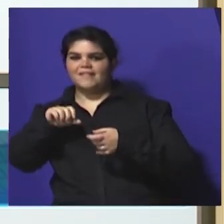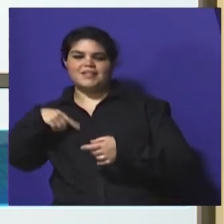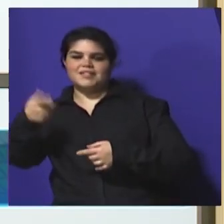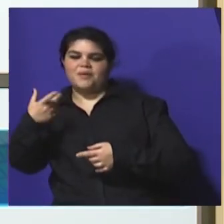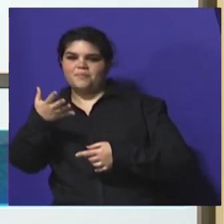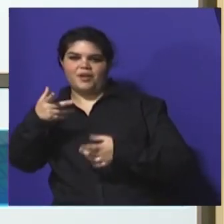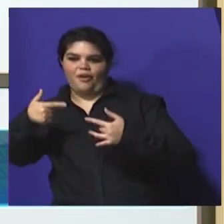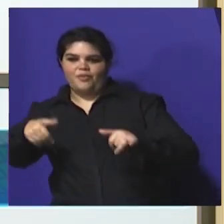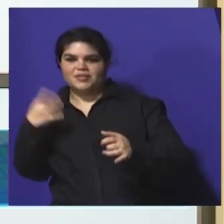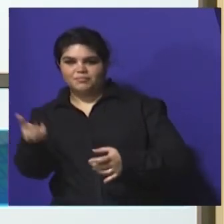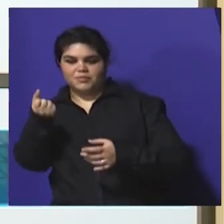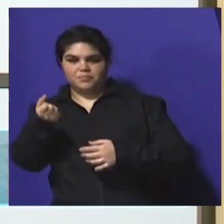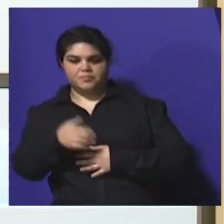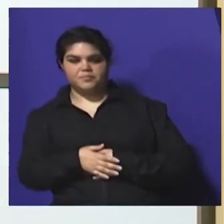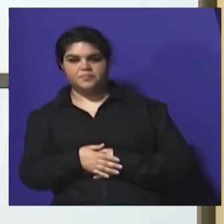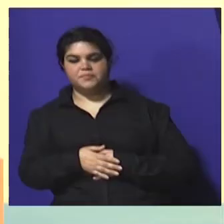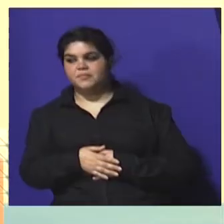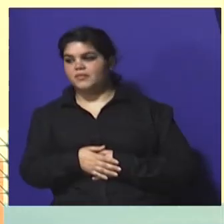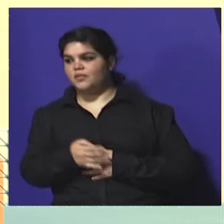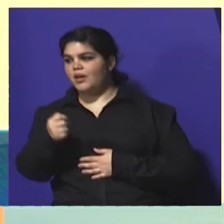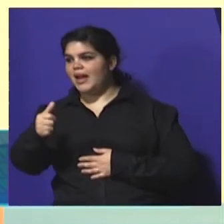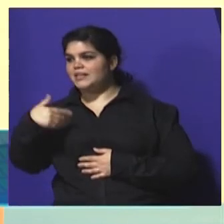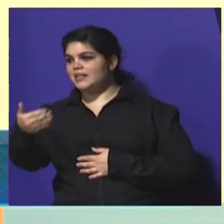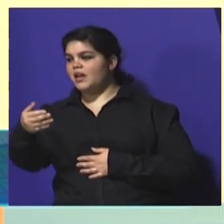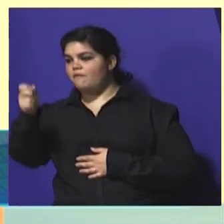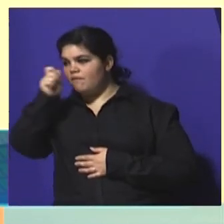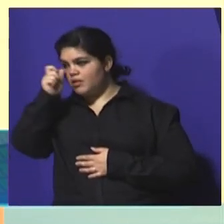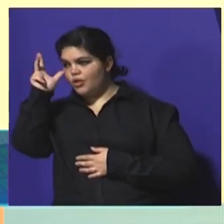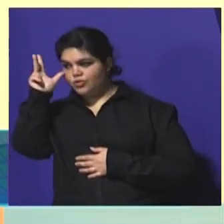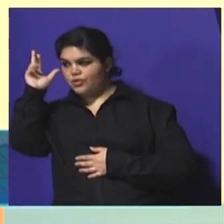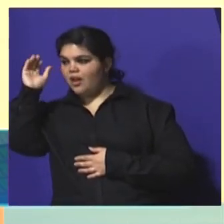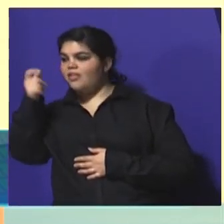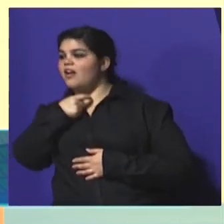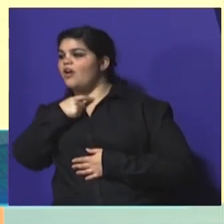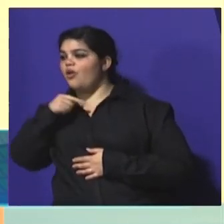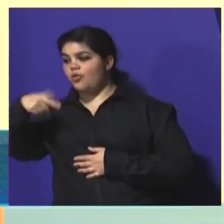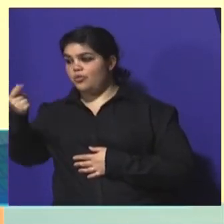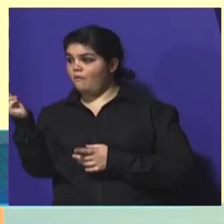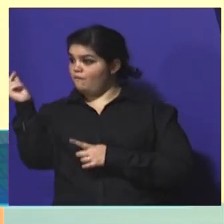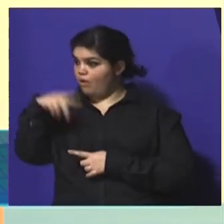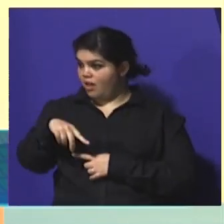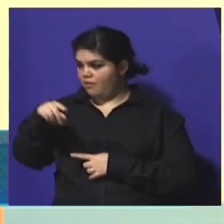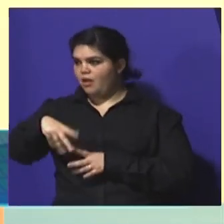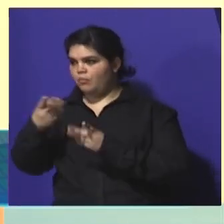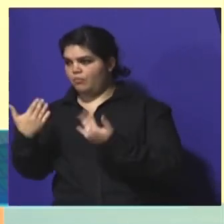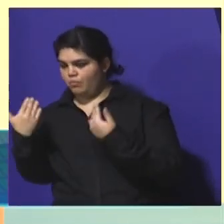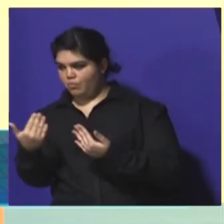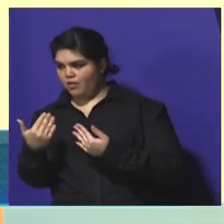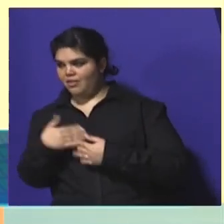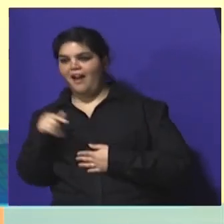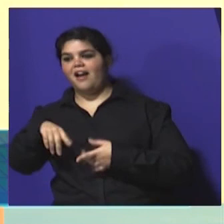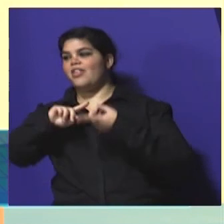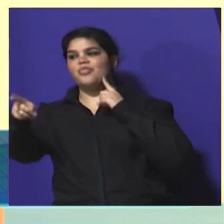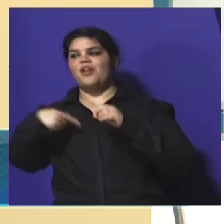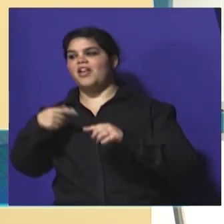todas tenemos casi cerrada la próxima entrevista para 28 agosto cuando él vuelva hace si ya lo estoy cerrando en vigo a lo compromete en vivo en vivo